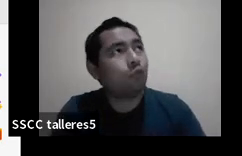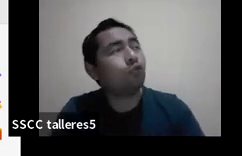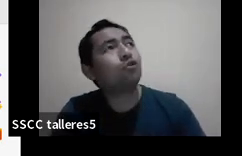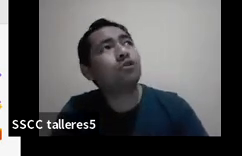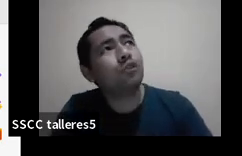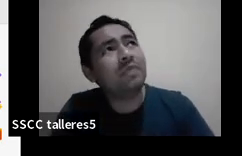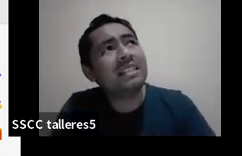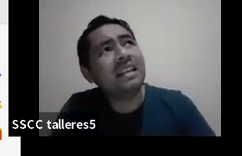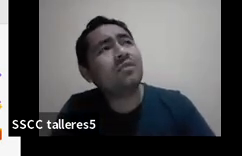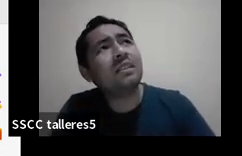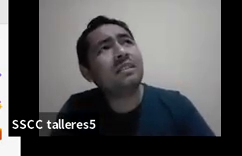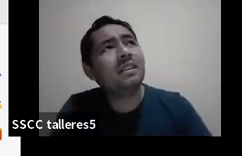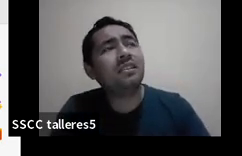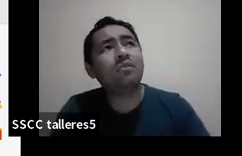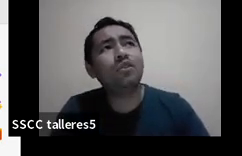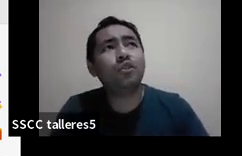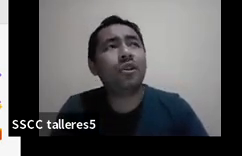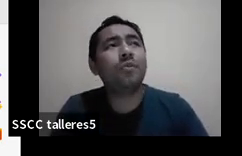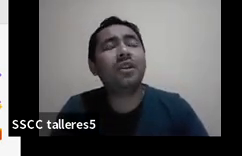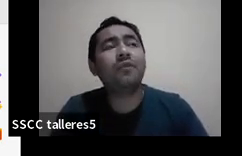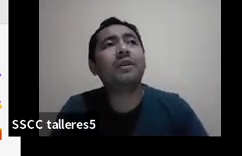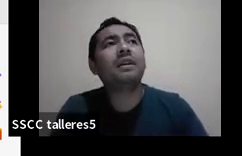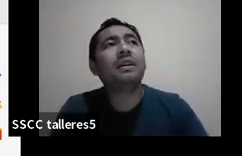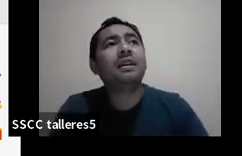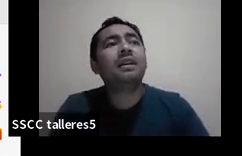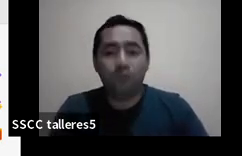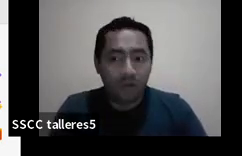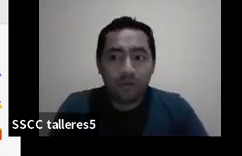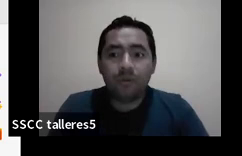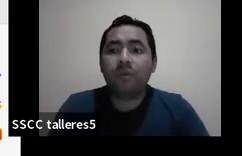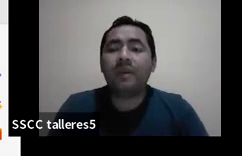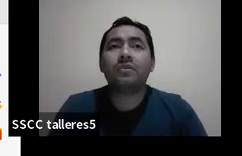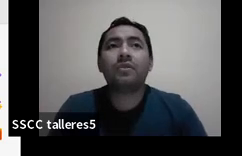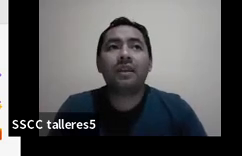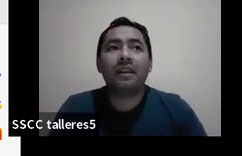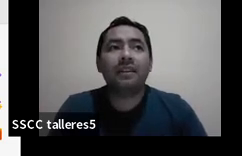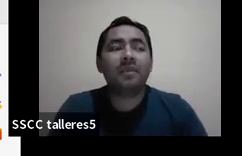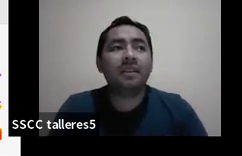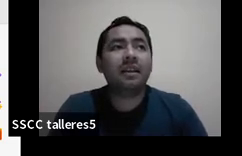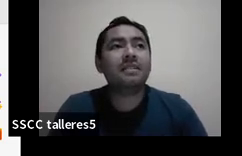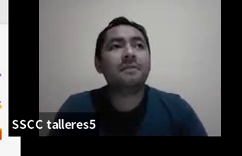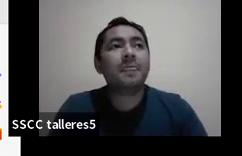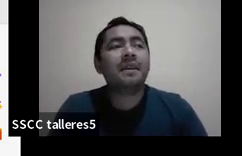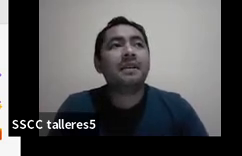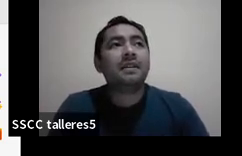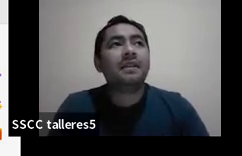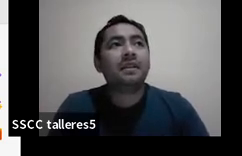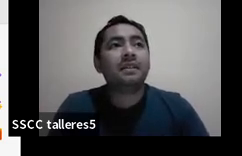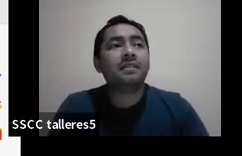los años 2006, 2007, 2008, creo, por ahí fue, en un colegio exclusivo para sordos, era el intérprete de